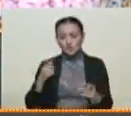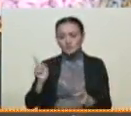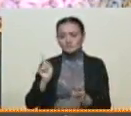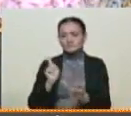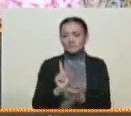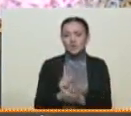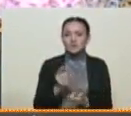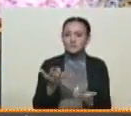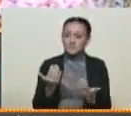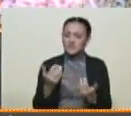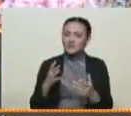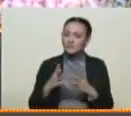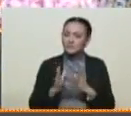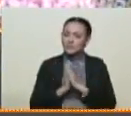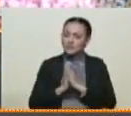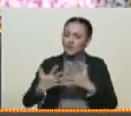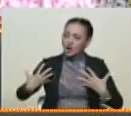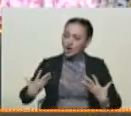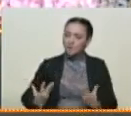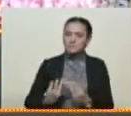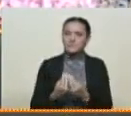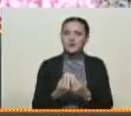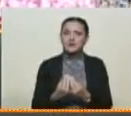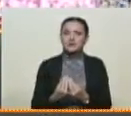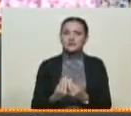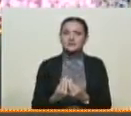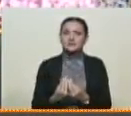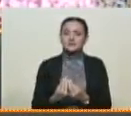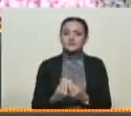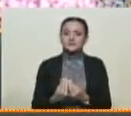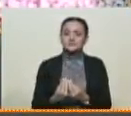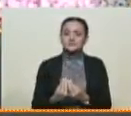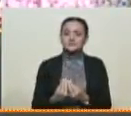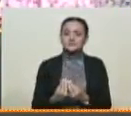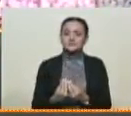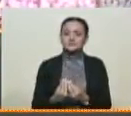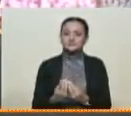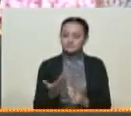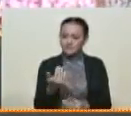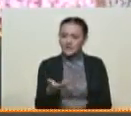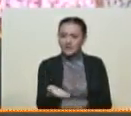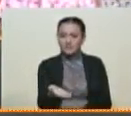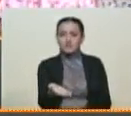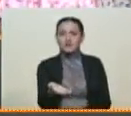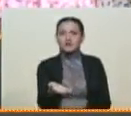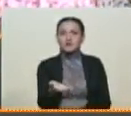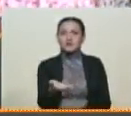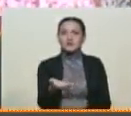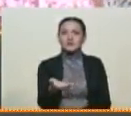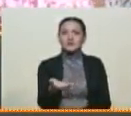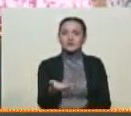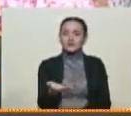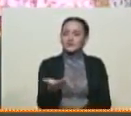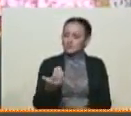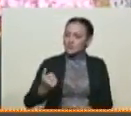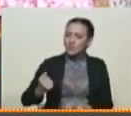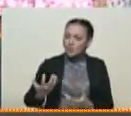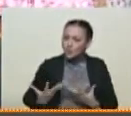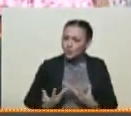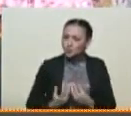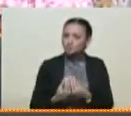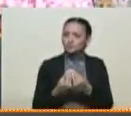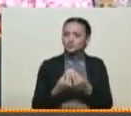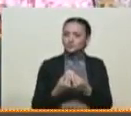a pedirles que me acompañen, que me den su mano, que vayamos juntos, que vayamos codo a codo,